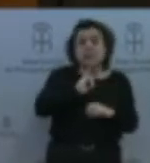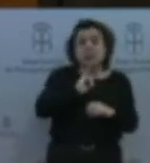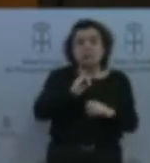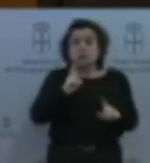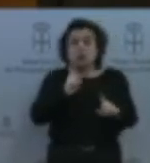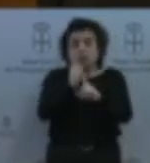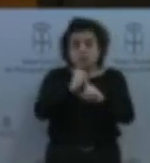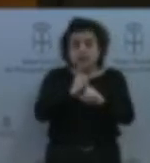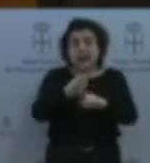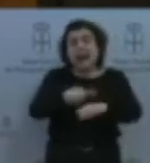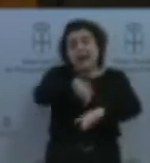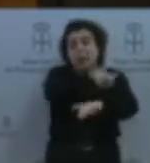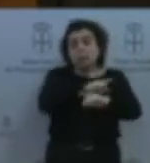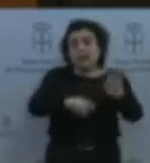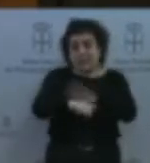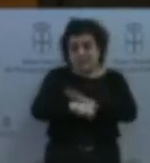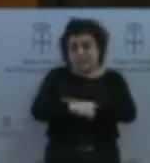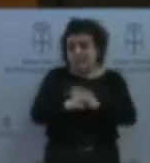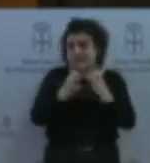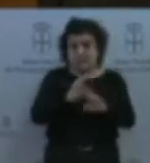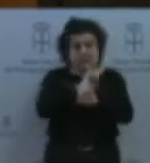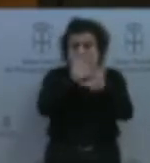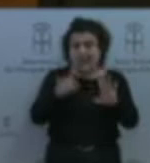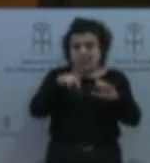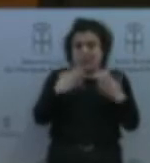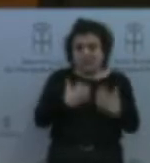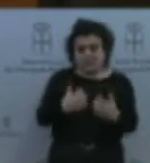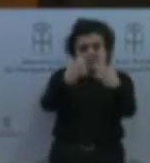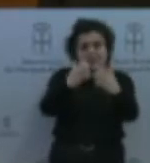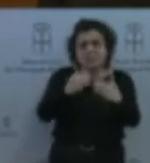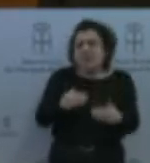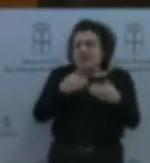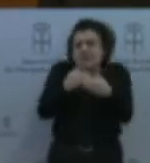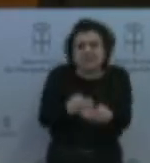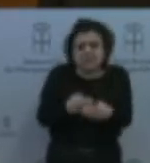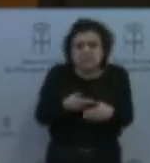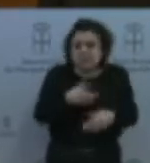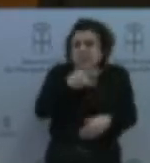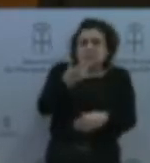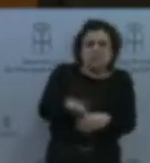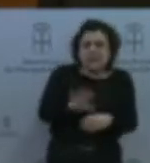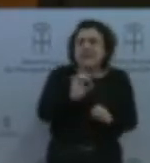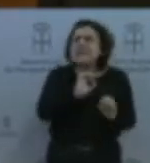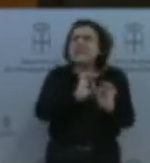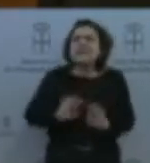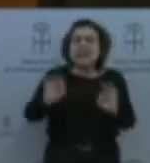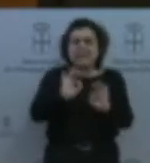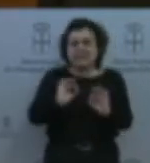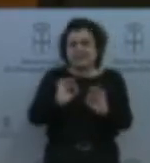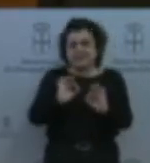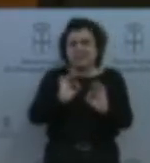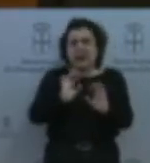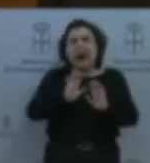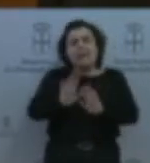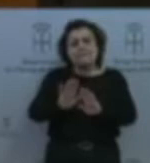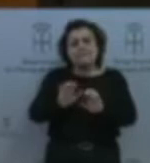Ninguna concesión, ningún retraso, nada va a parar a la ultraderecha. La su oposición sistemática a cualquier ampliación de los derechos y